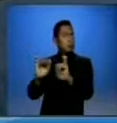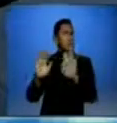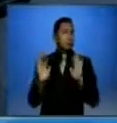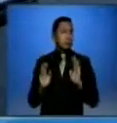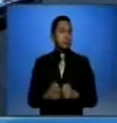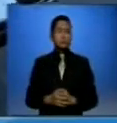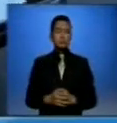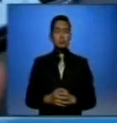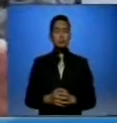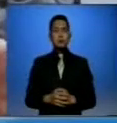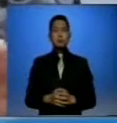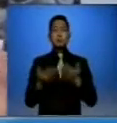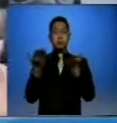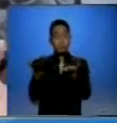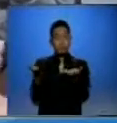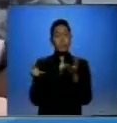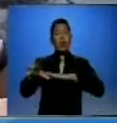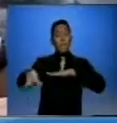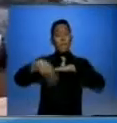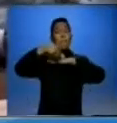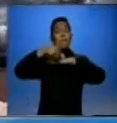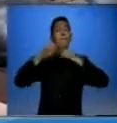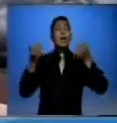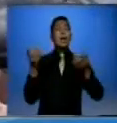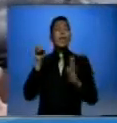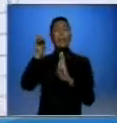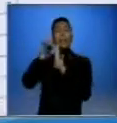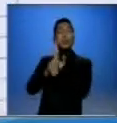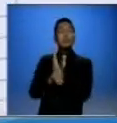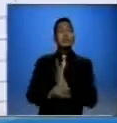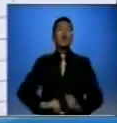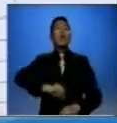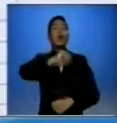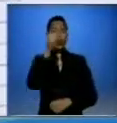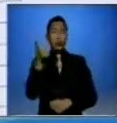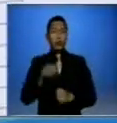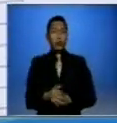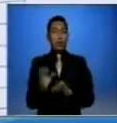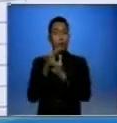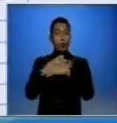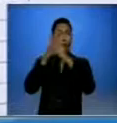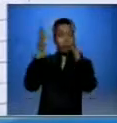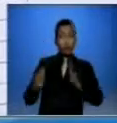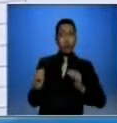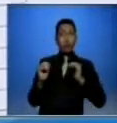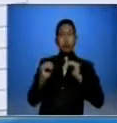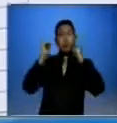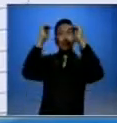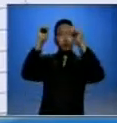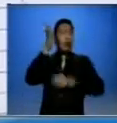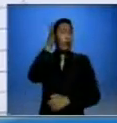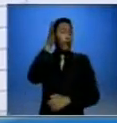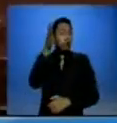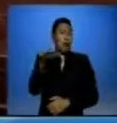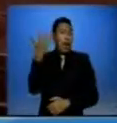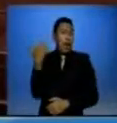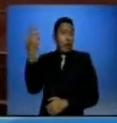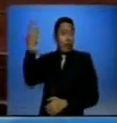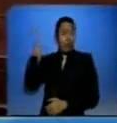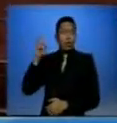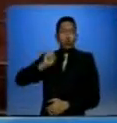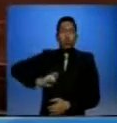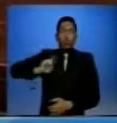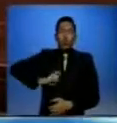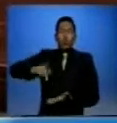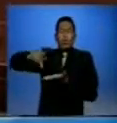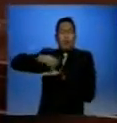Para esto se debe sumar otra denuncia. Los altos funcionarios y profesores más antiguos de la Andina ganan sueldos